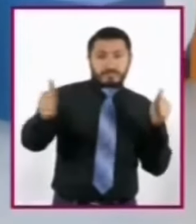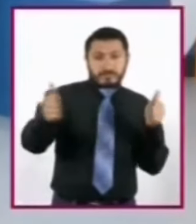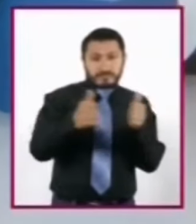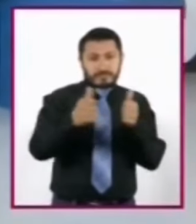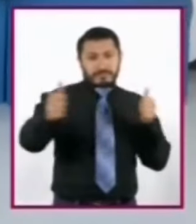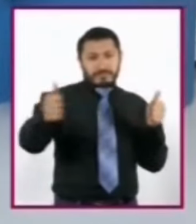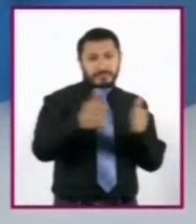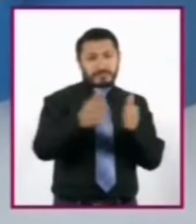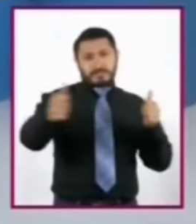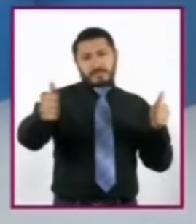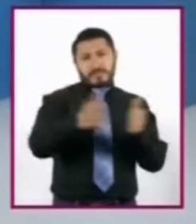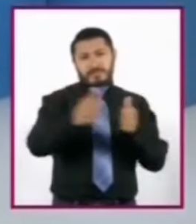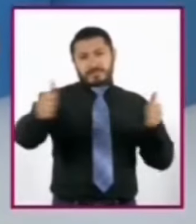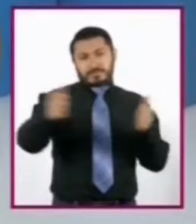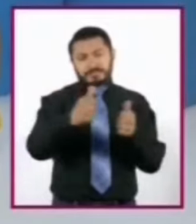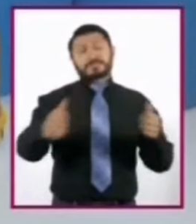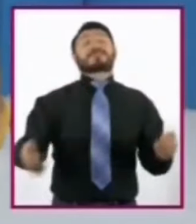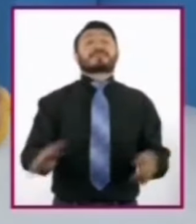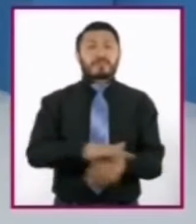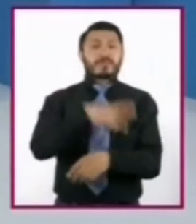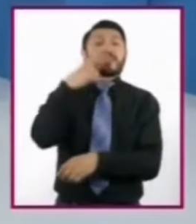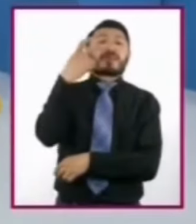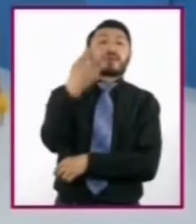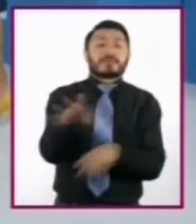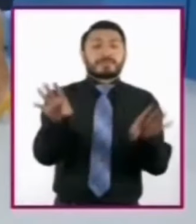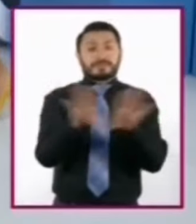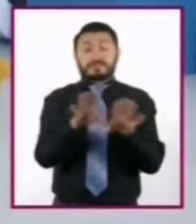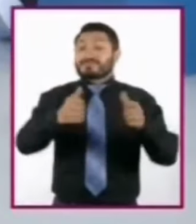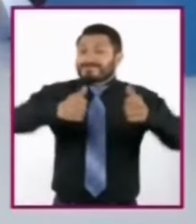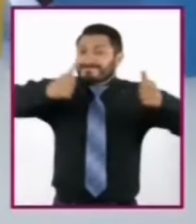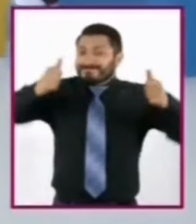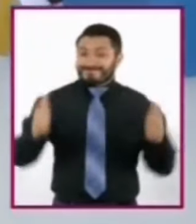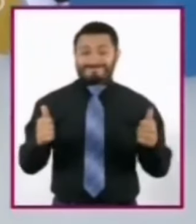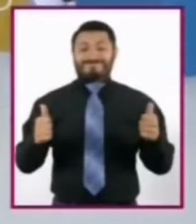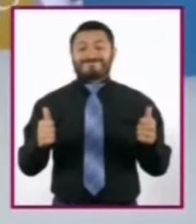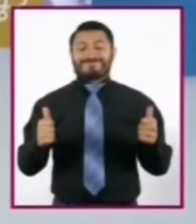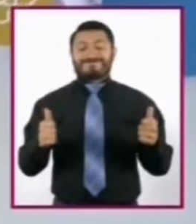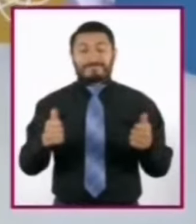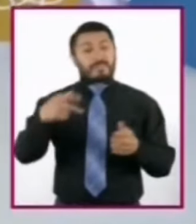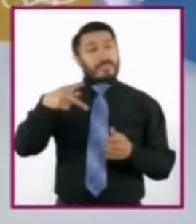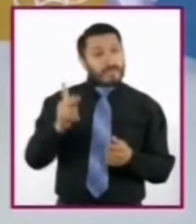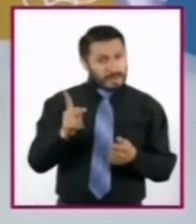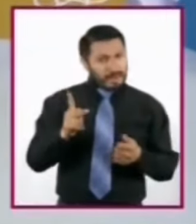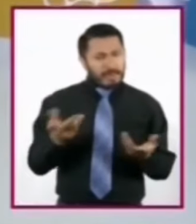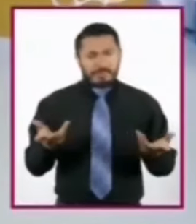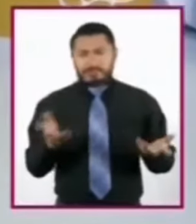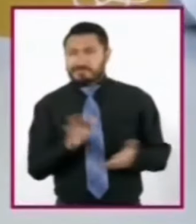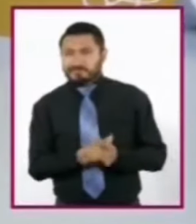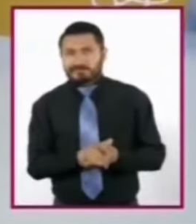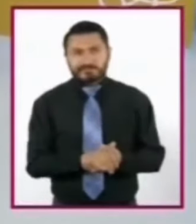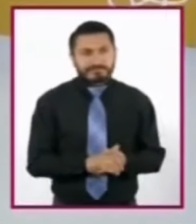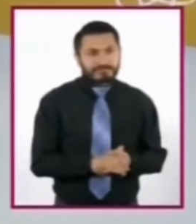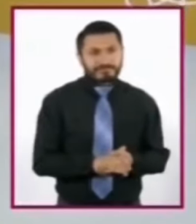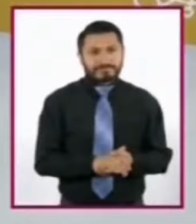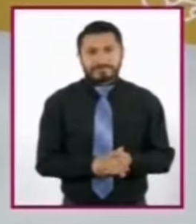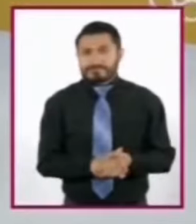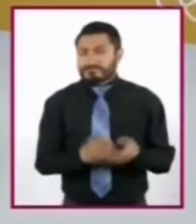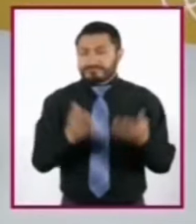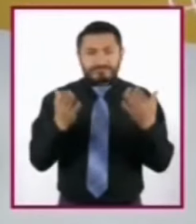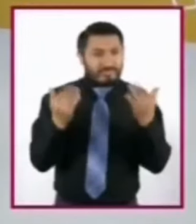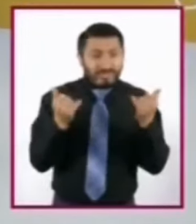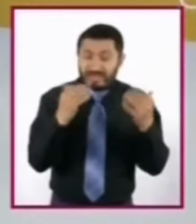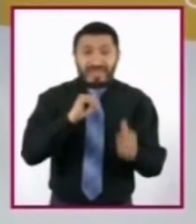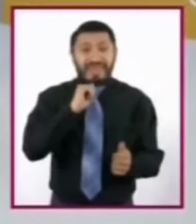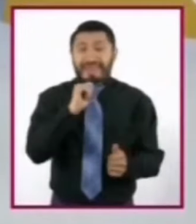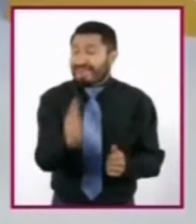sí. ¡Ah! Por eso están separados. Pero, ¿no hay nada de